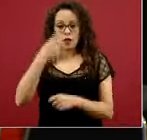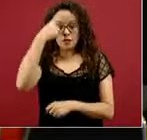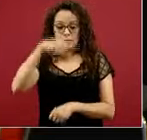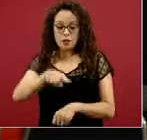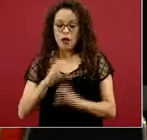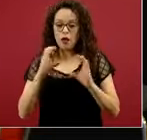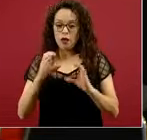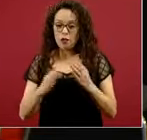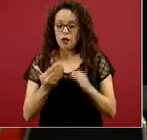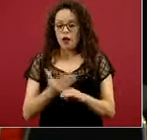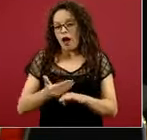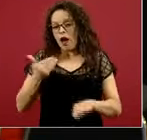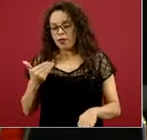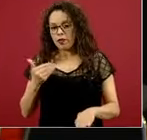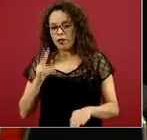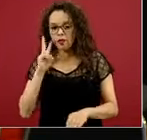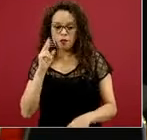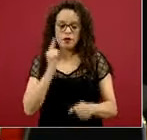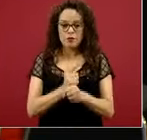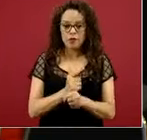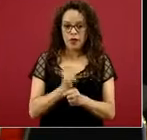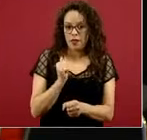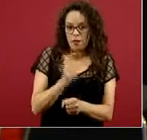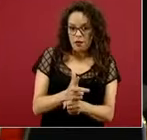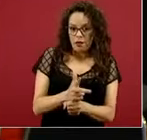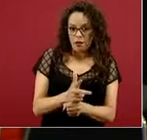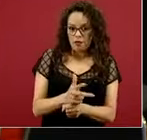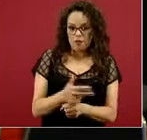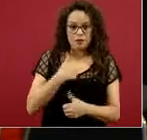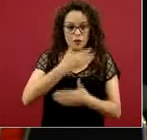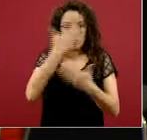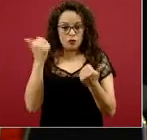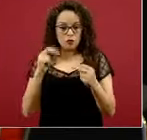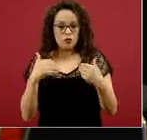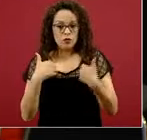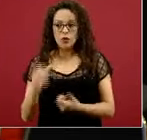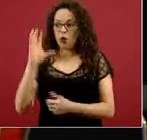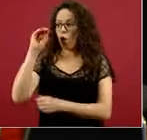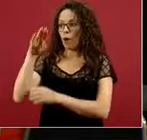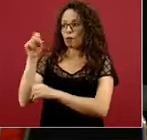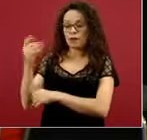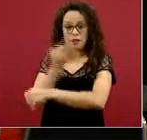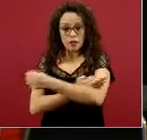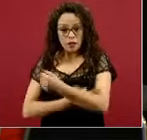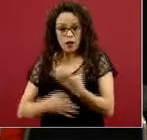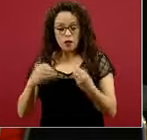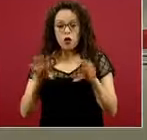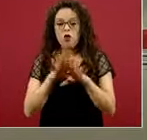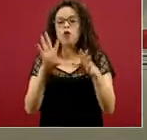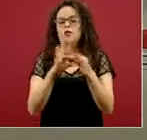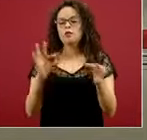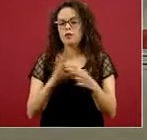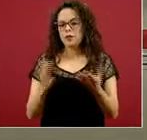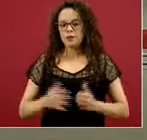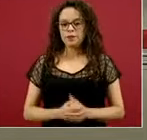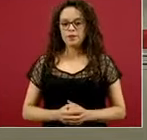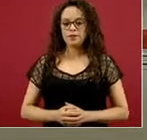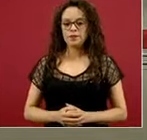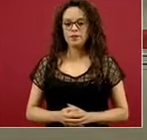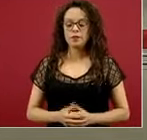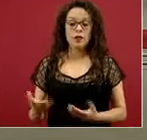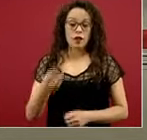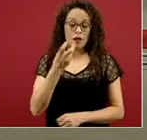Entonces, ¿a qué se debe? No sé si es que la OMS está atrasada o ¿cómo se explica esto, no? No, creo que esto es un punto